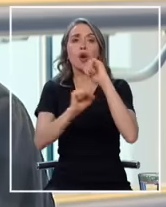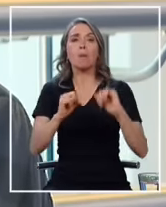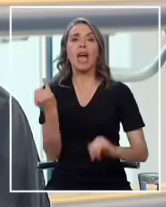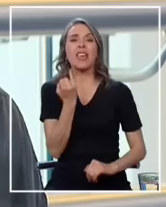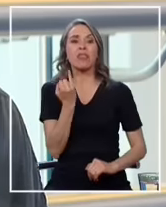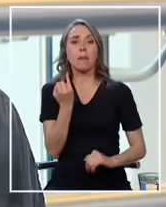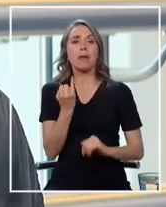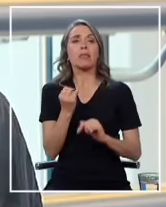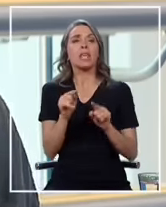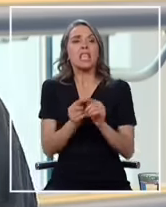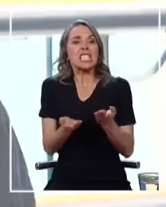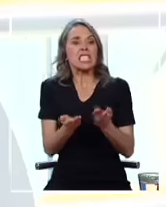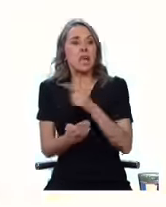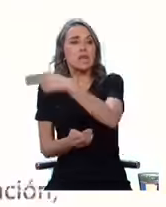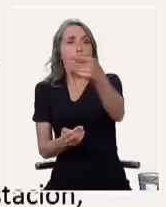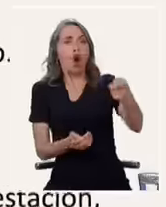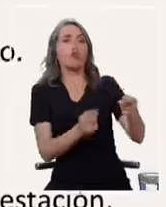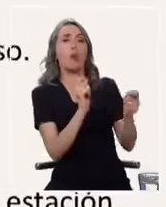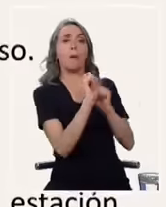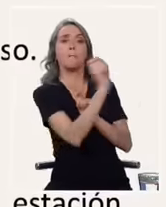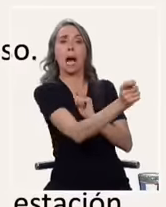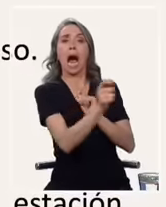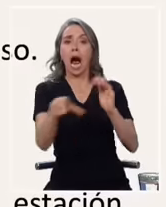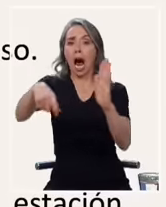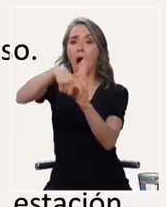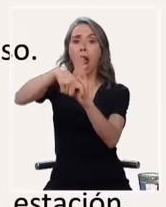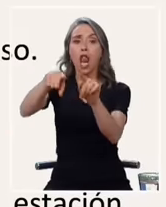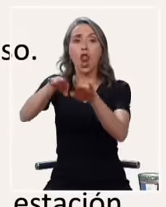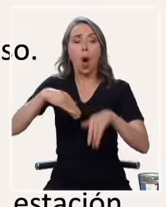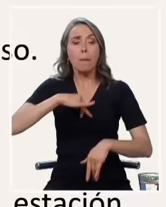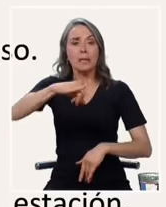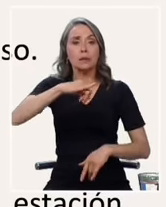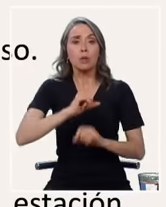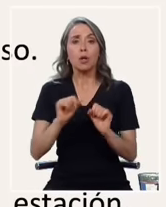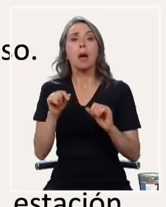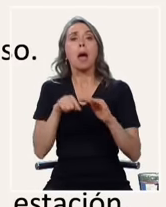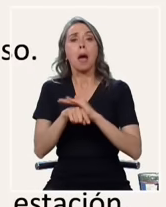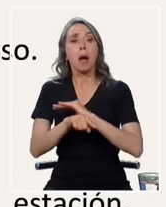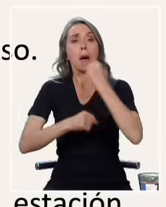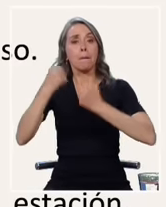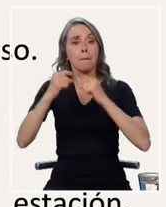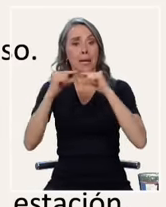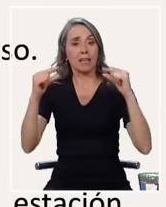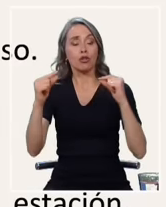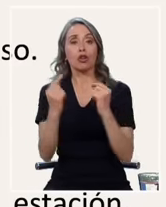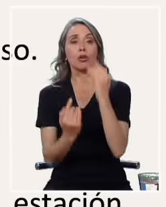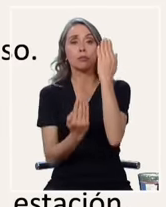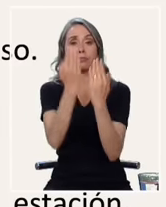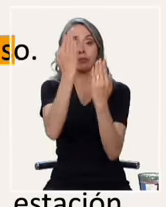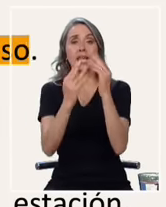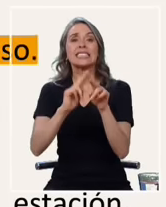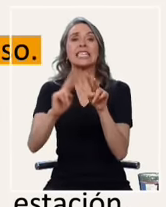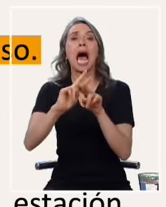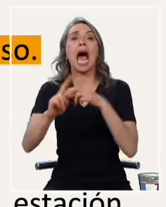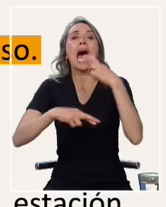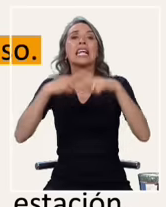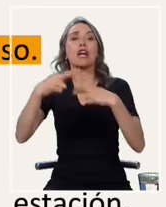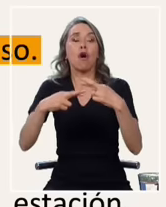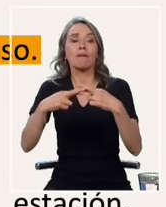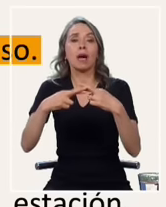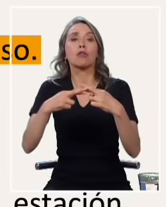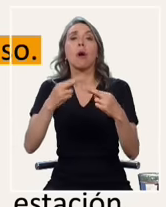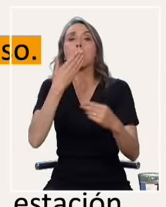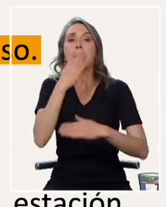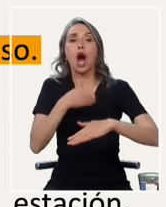independiente pagando la misma tarifa y el resto de usuarios. Metro informó a través de un comunicado que esos elevadores se encuentran en renovación para mejorar